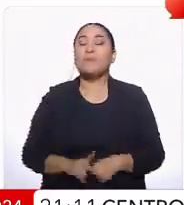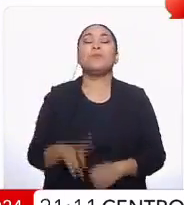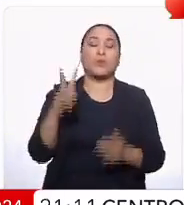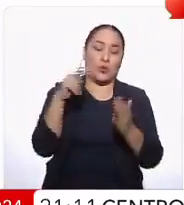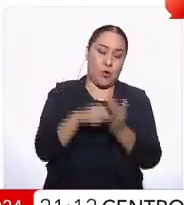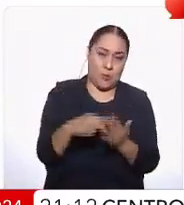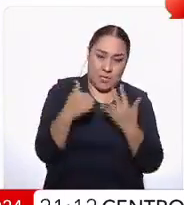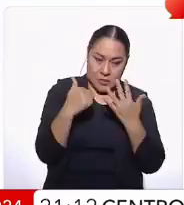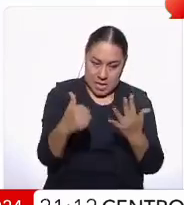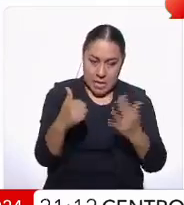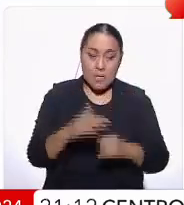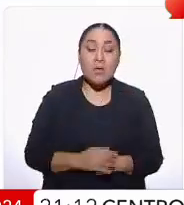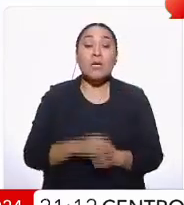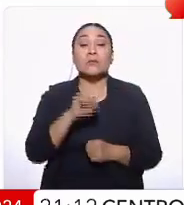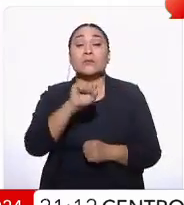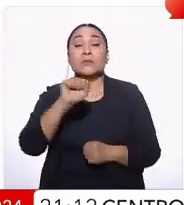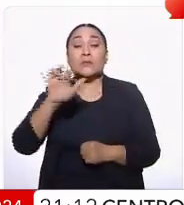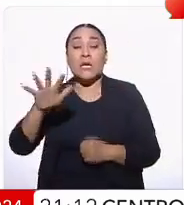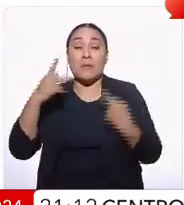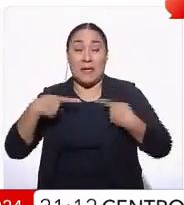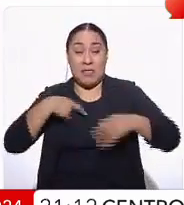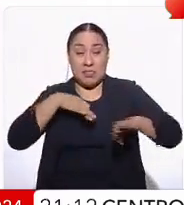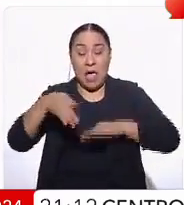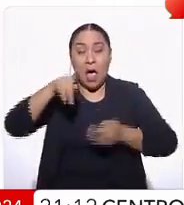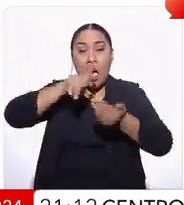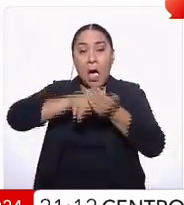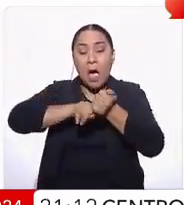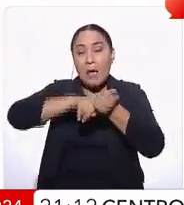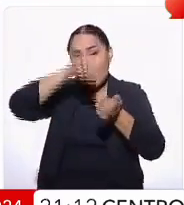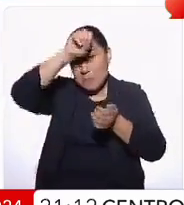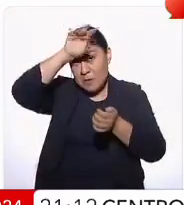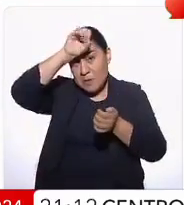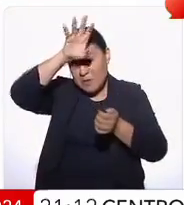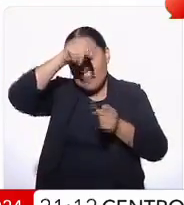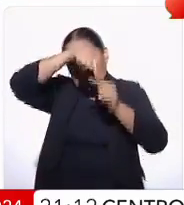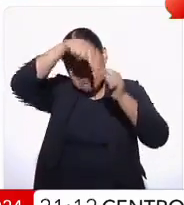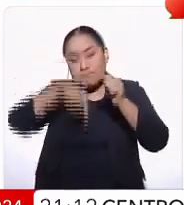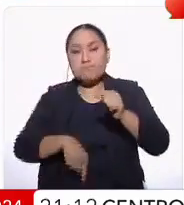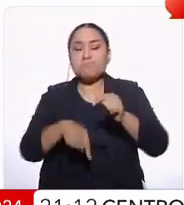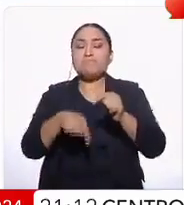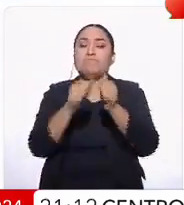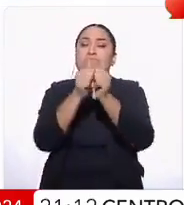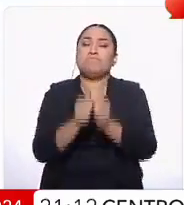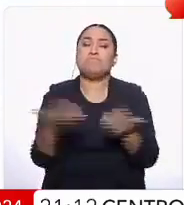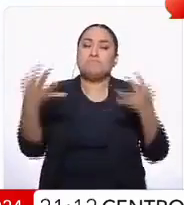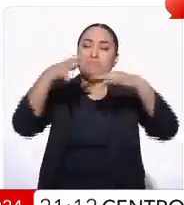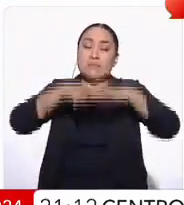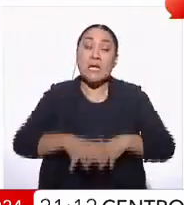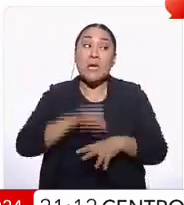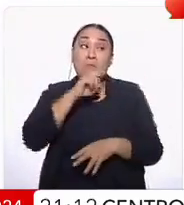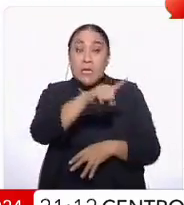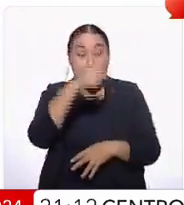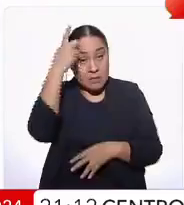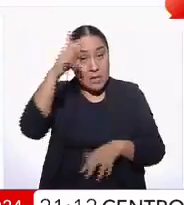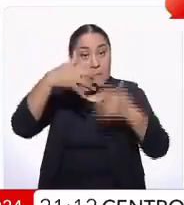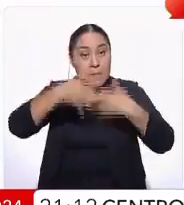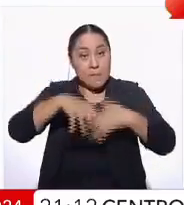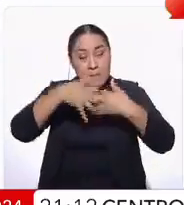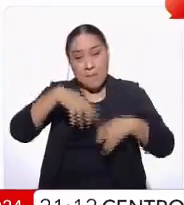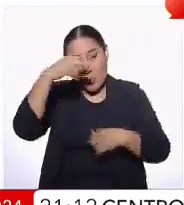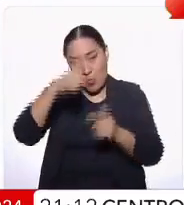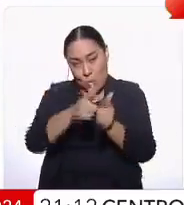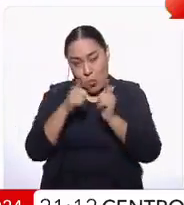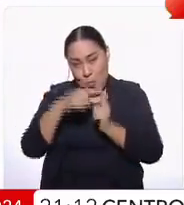2006. 65 trabajadores quedaron atrapados en la mina Pasta de Conchos, operada por Grupo México, que tenía reportes de